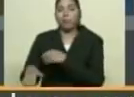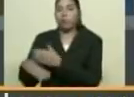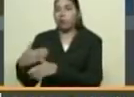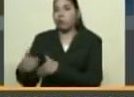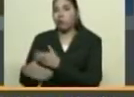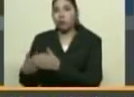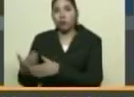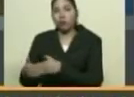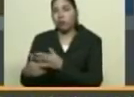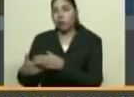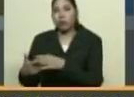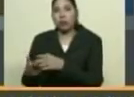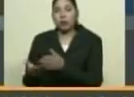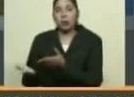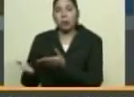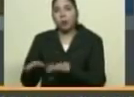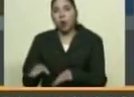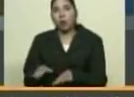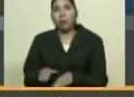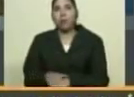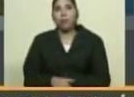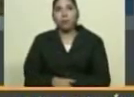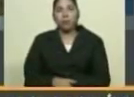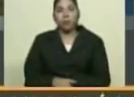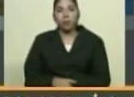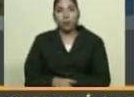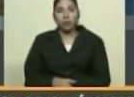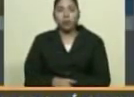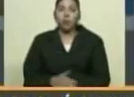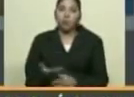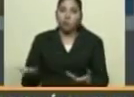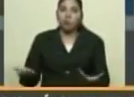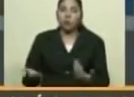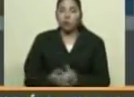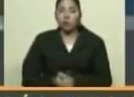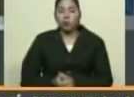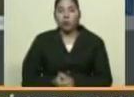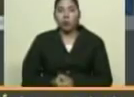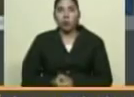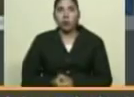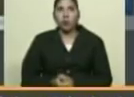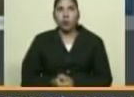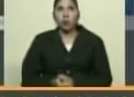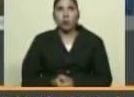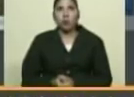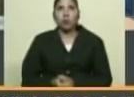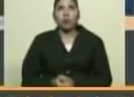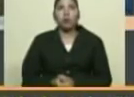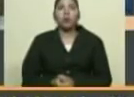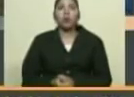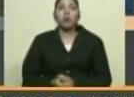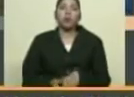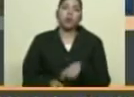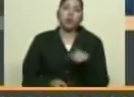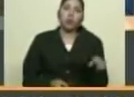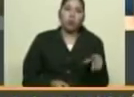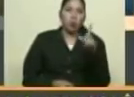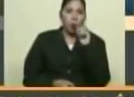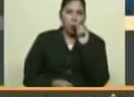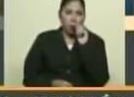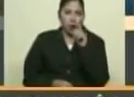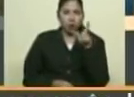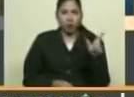sustituirlo. Y puso primero Hugo Chávez, segundo Hugo Chávez, tercero Hugo Chávez. Una terna, pero con Hugo Chávez en todas las